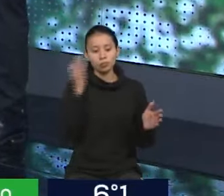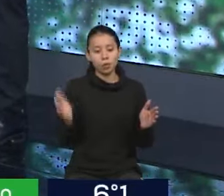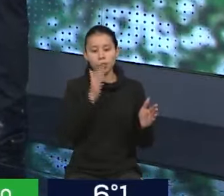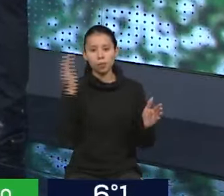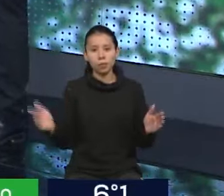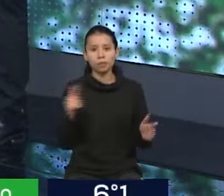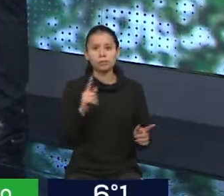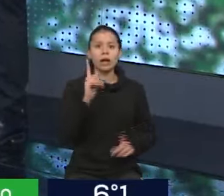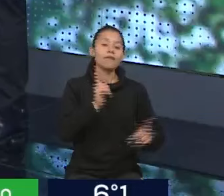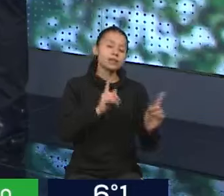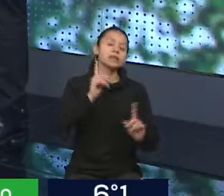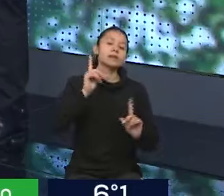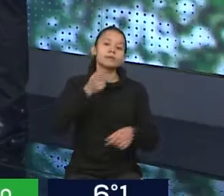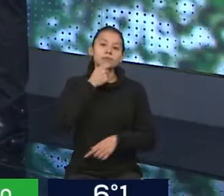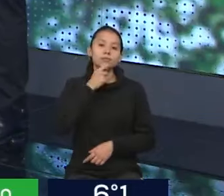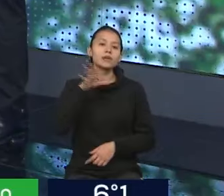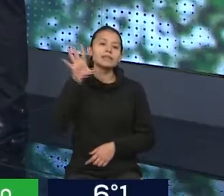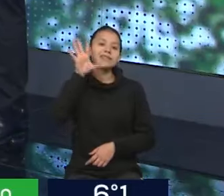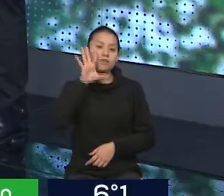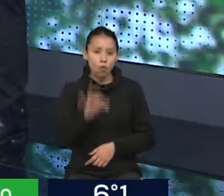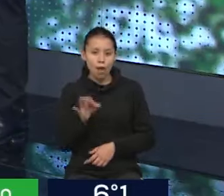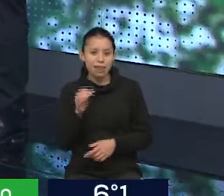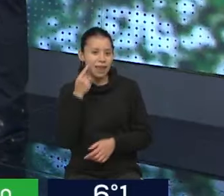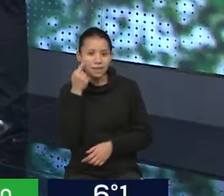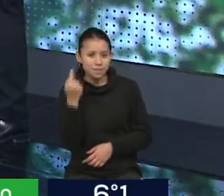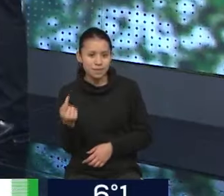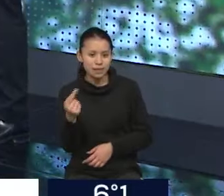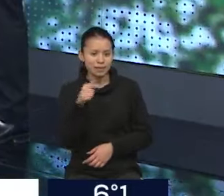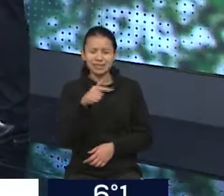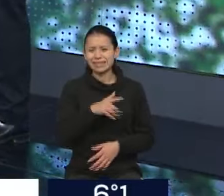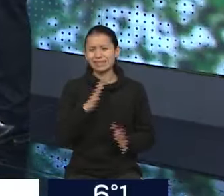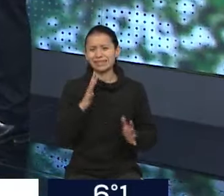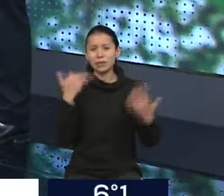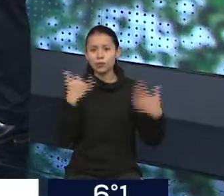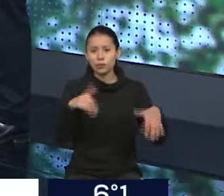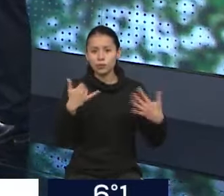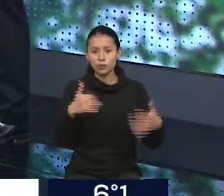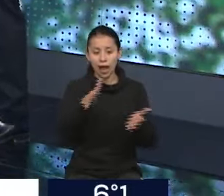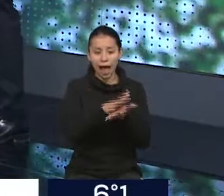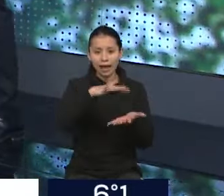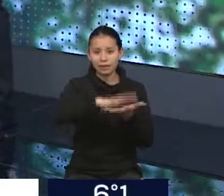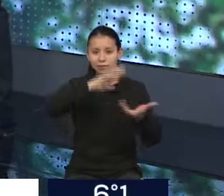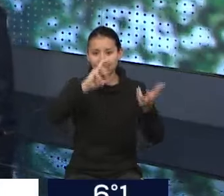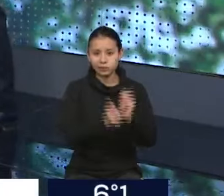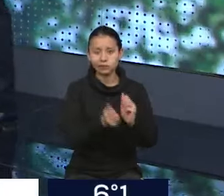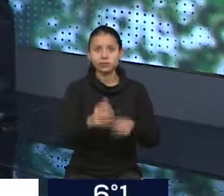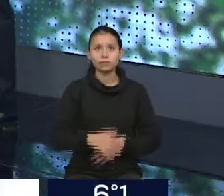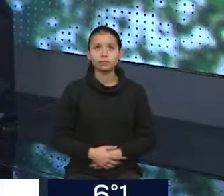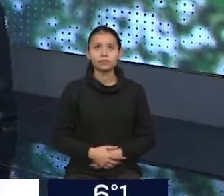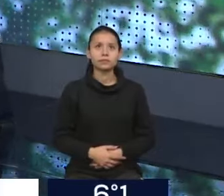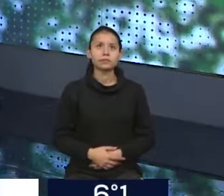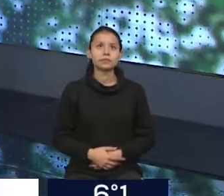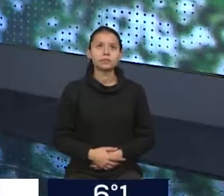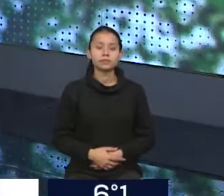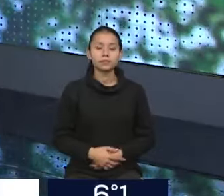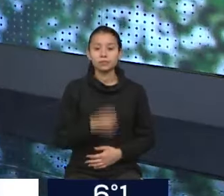57.000, otros llegaron a más de 70.000 años, realmente muy duros. 32.000 hectáreas afectadas con más del 50% de daños. De